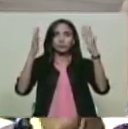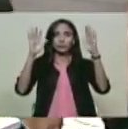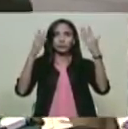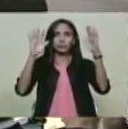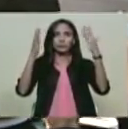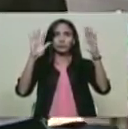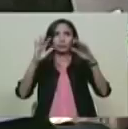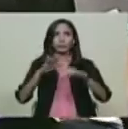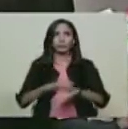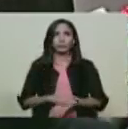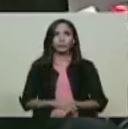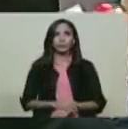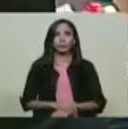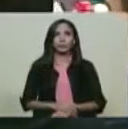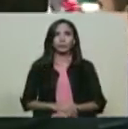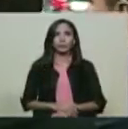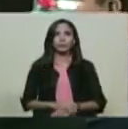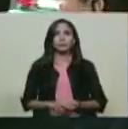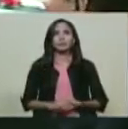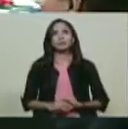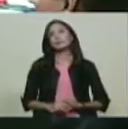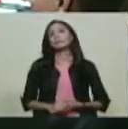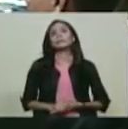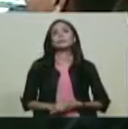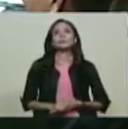publicar y emitir.